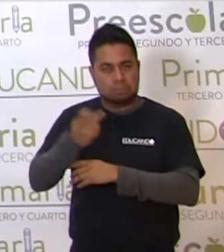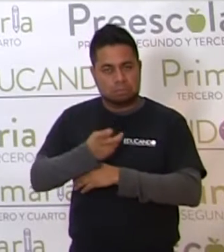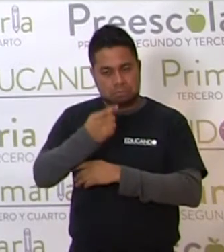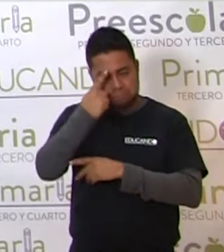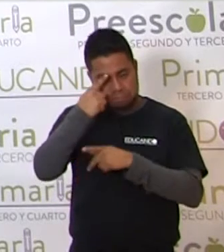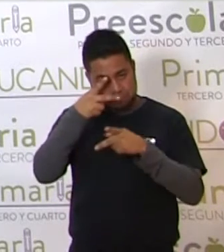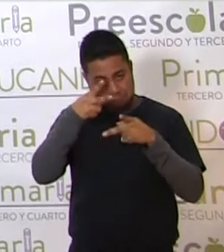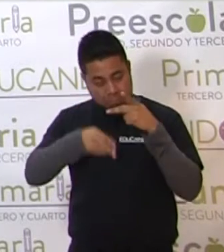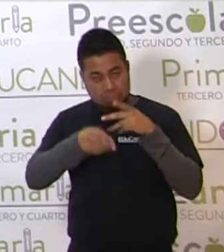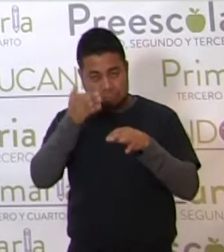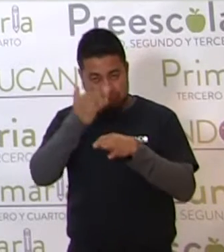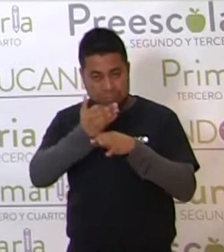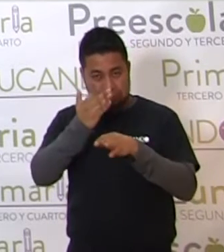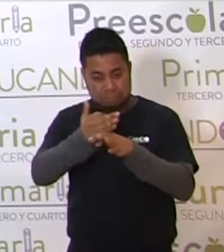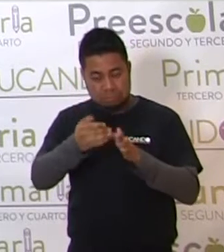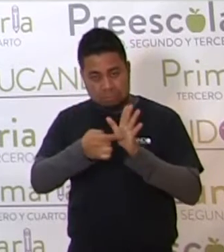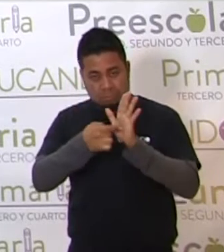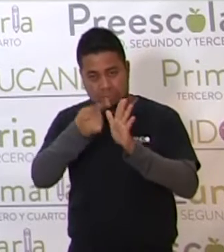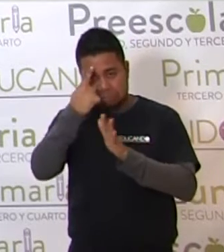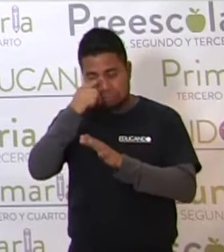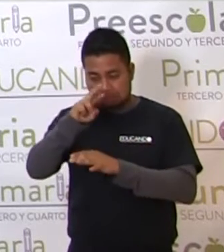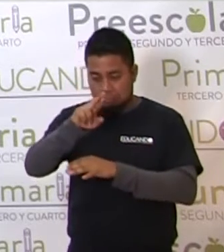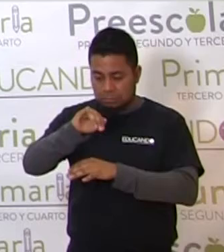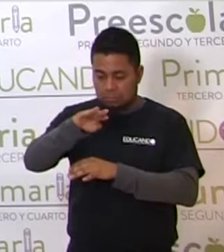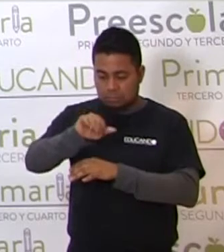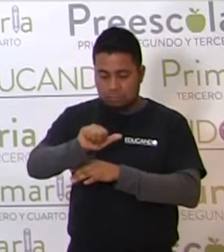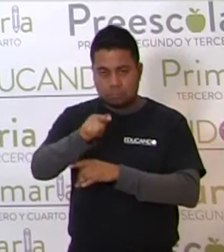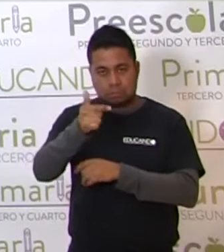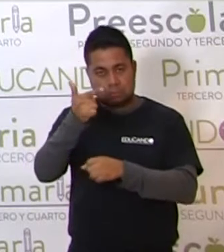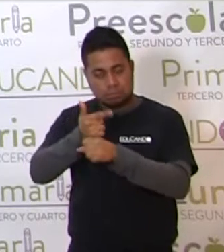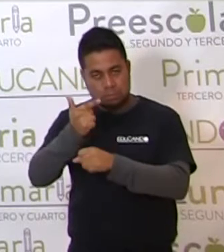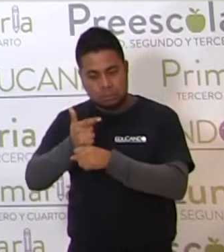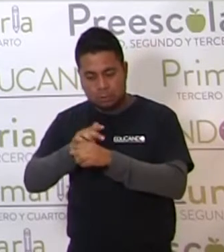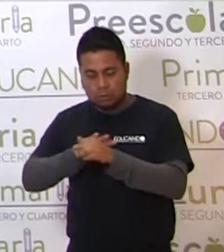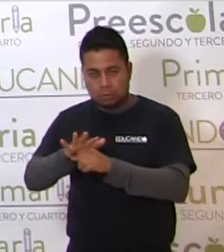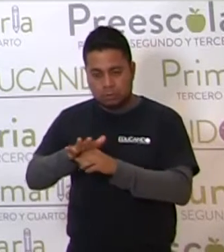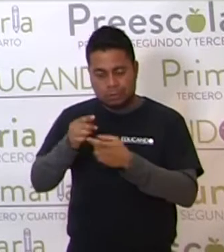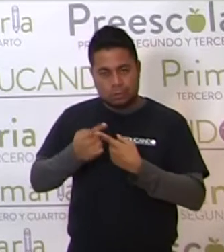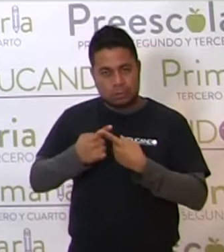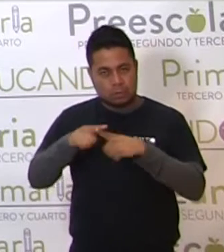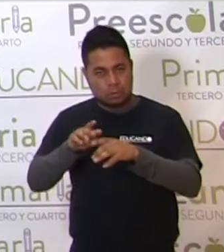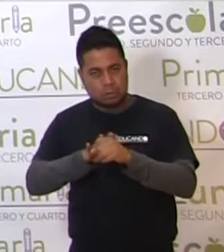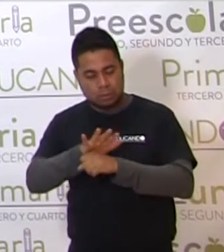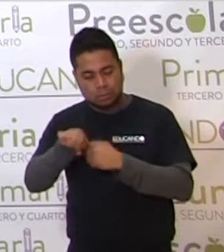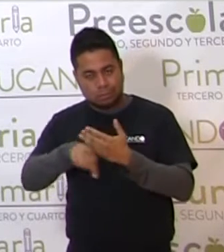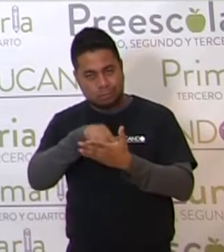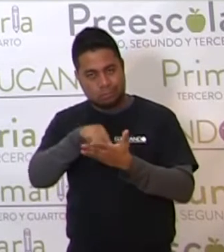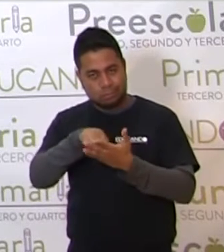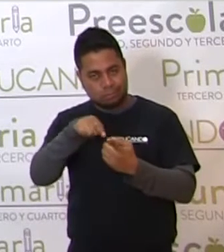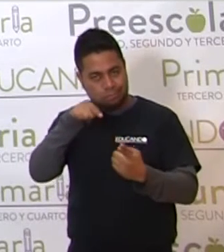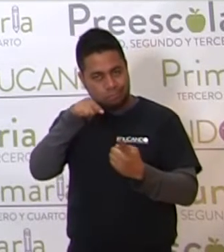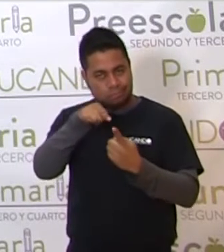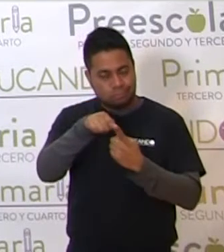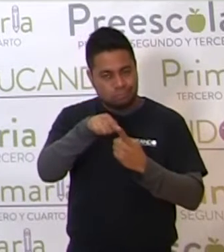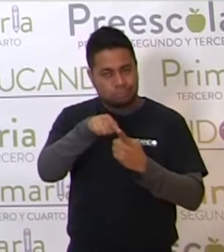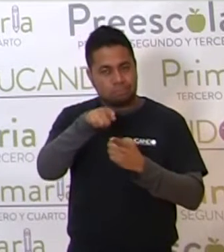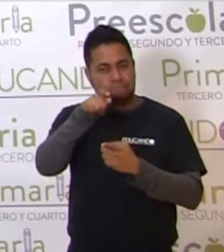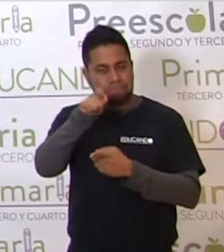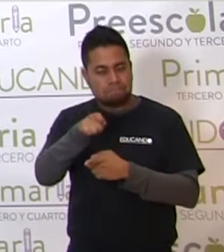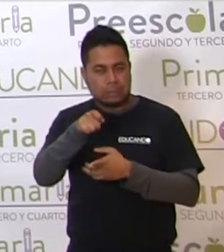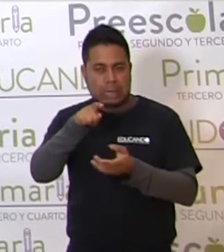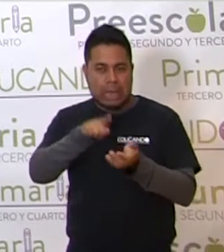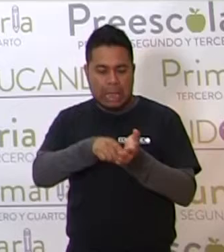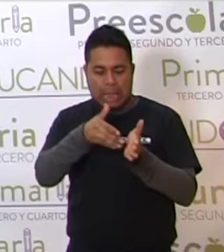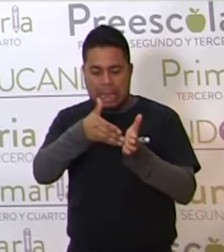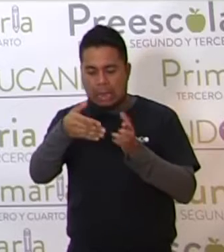parte de lo que estamos viendo en la rima tú puedas encontrar la diferencia y la ubicación de la misma durante todo